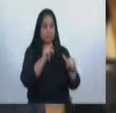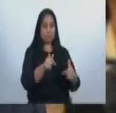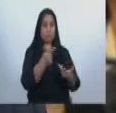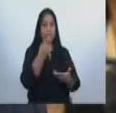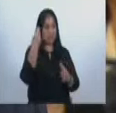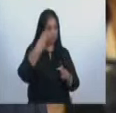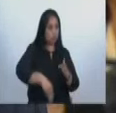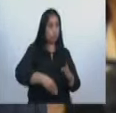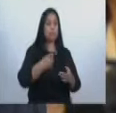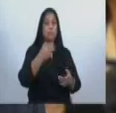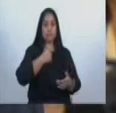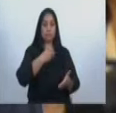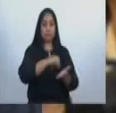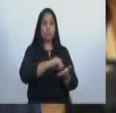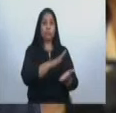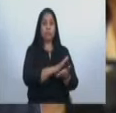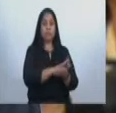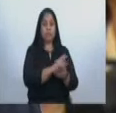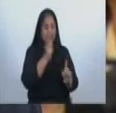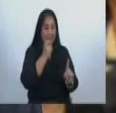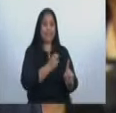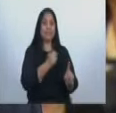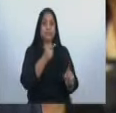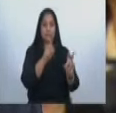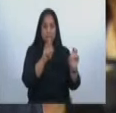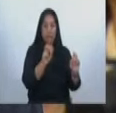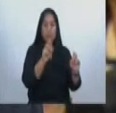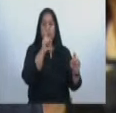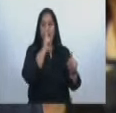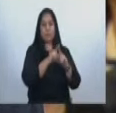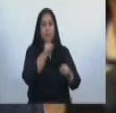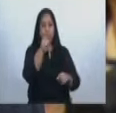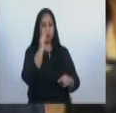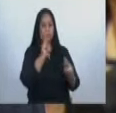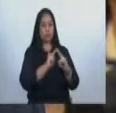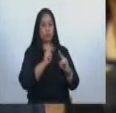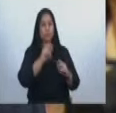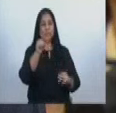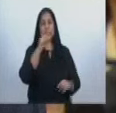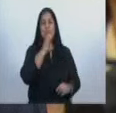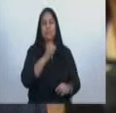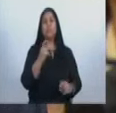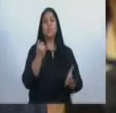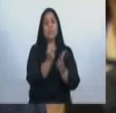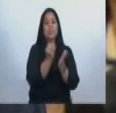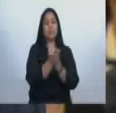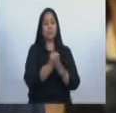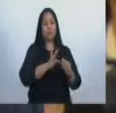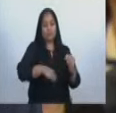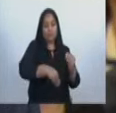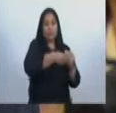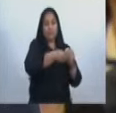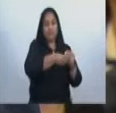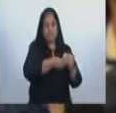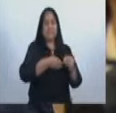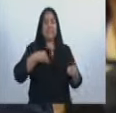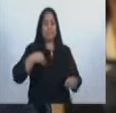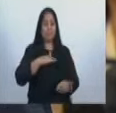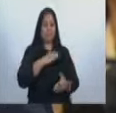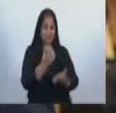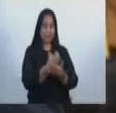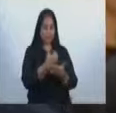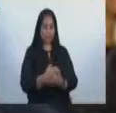y sanciones aplicables a dicha materia y como también usted conoce Esta es una institución dependiente del Ministerio de